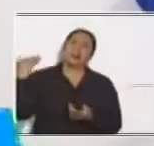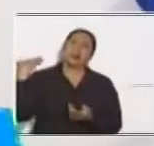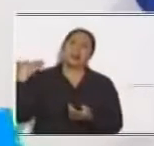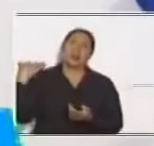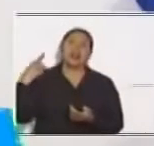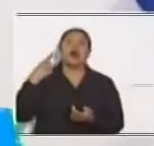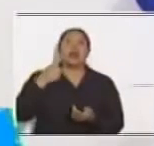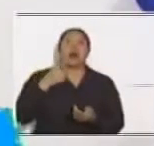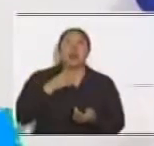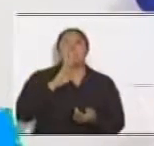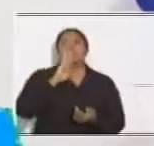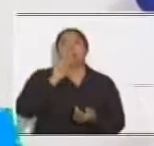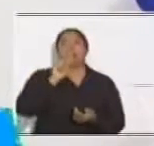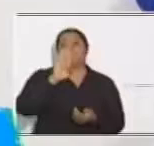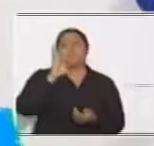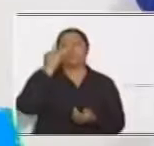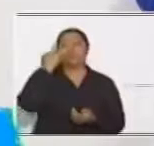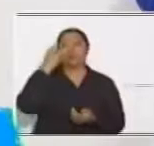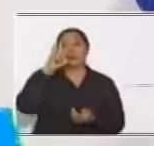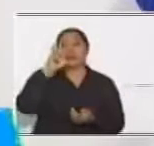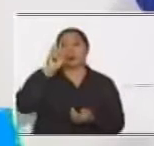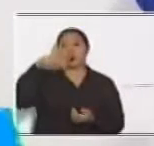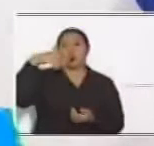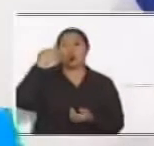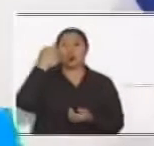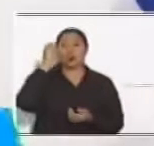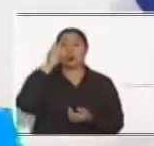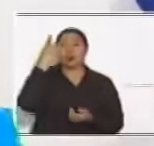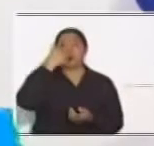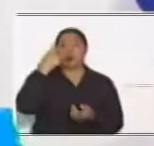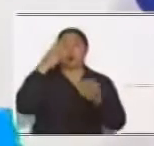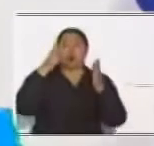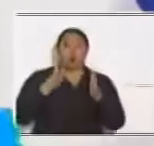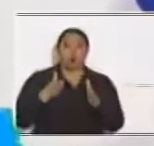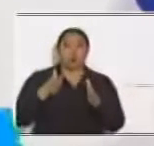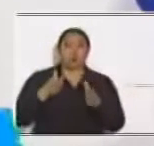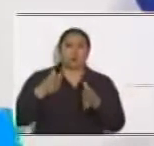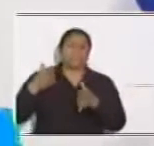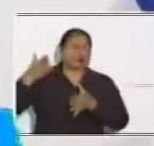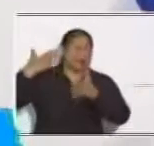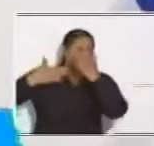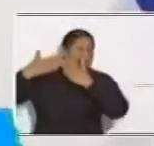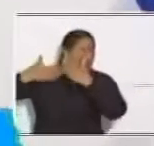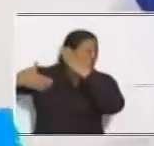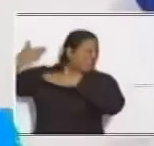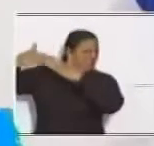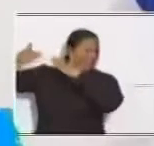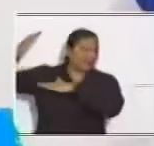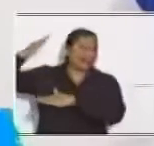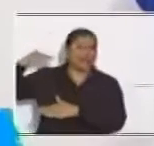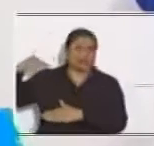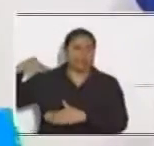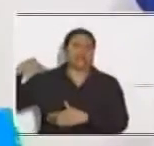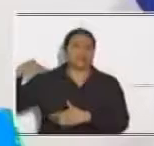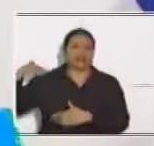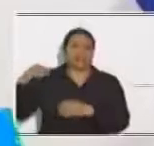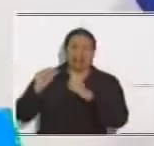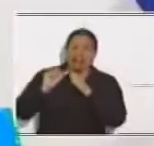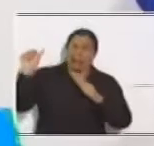los babilonios. Una civilización muy antigua y muy avanzada, ¿verdad? La conocemos en la